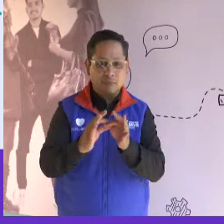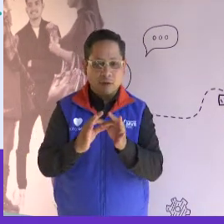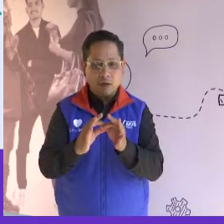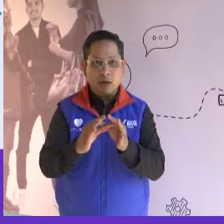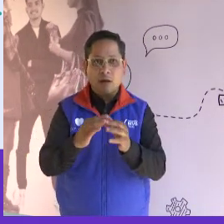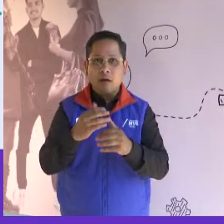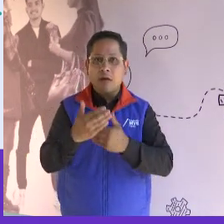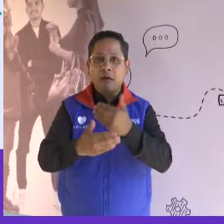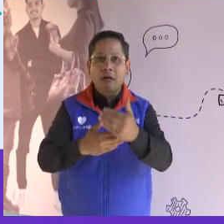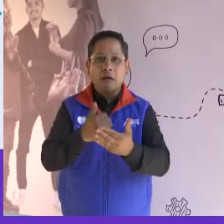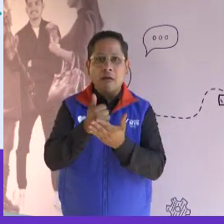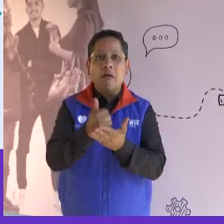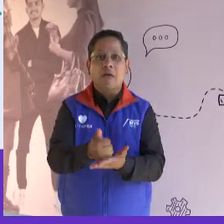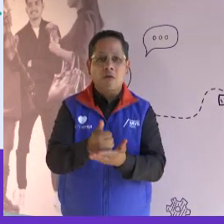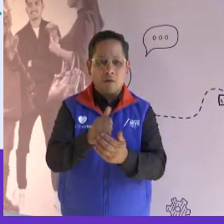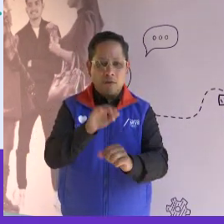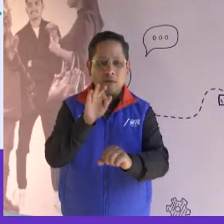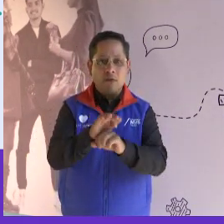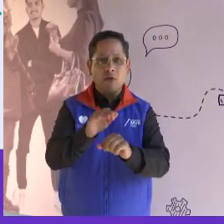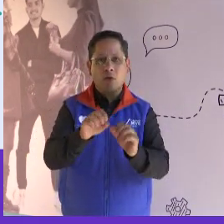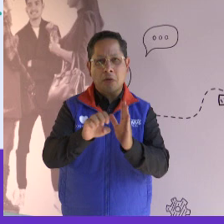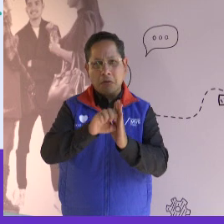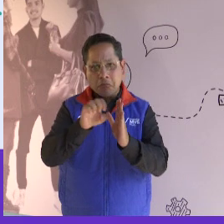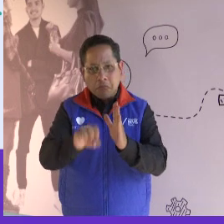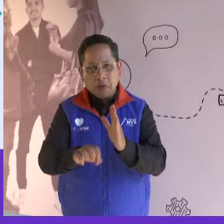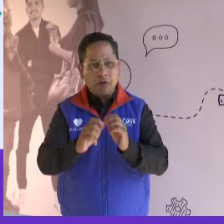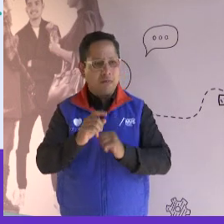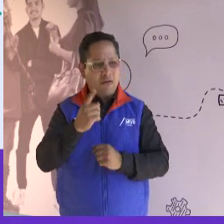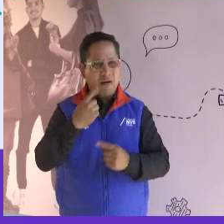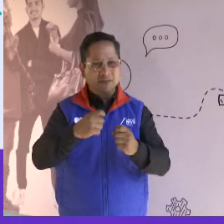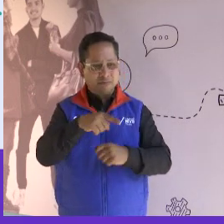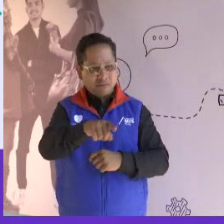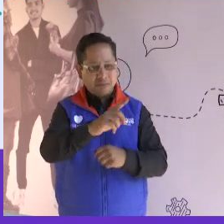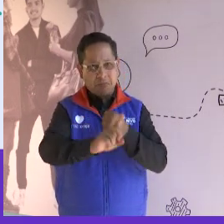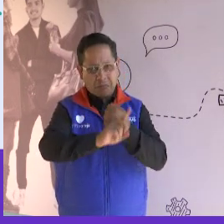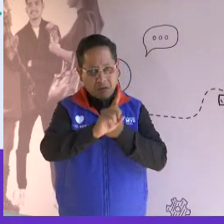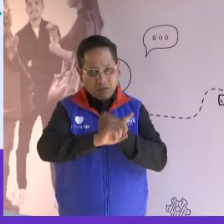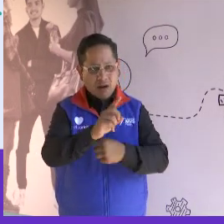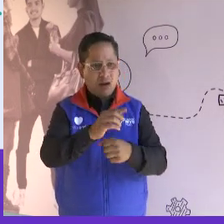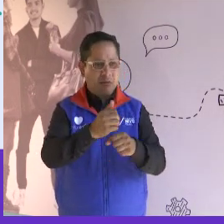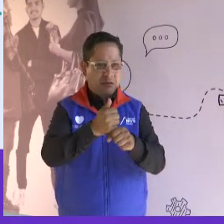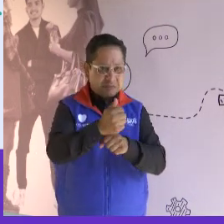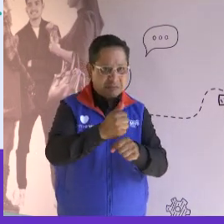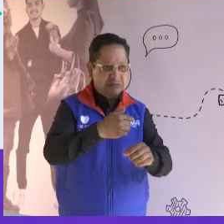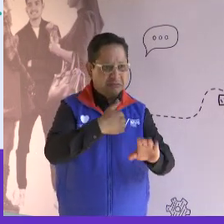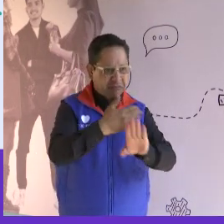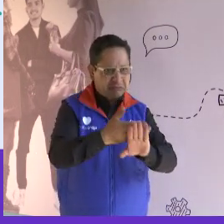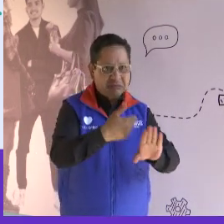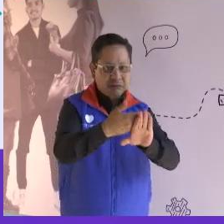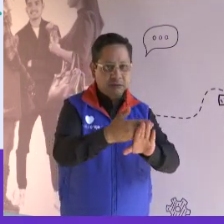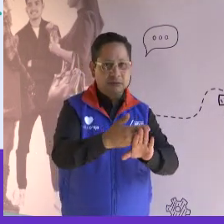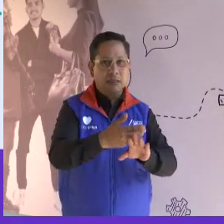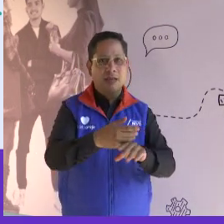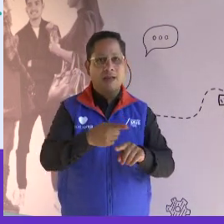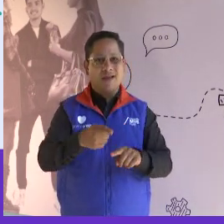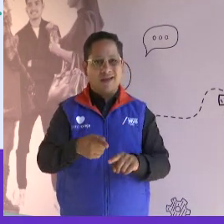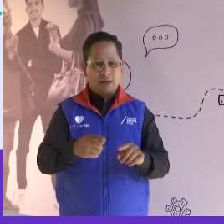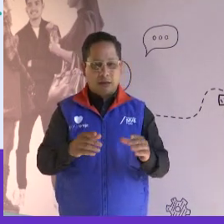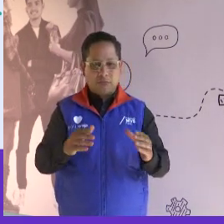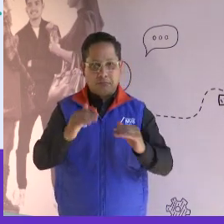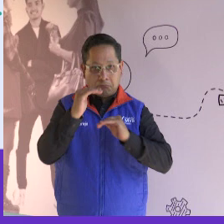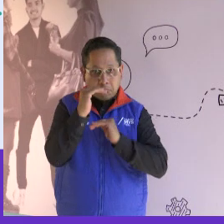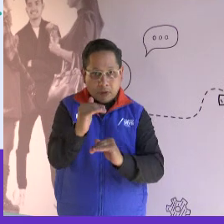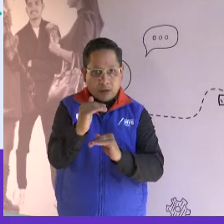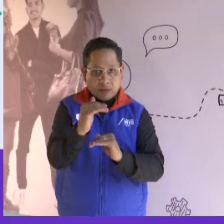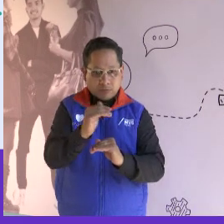contextos de represión, de violencia o de cerrazón, pues se logre salir del cerco municipal y estatal